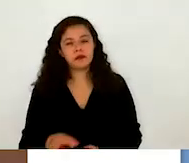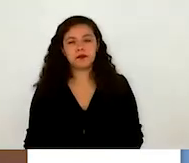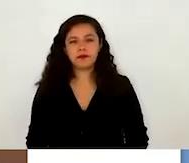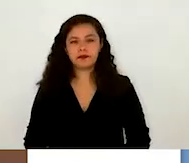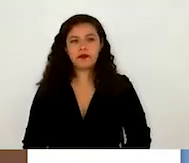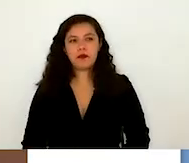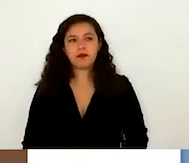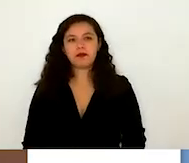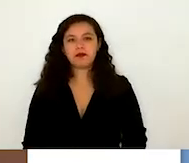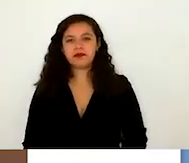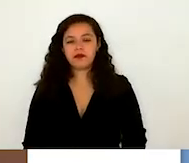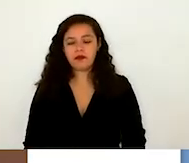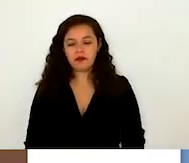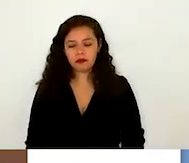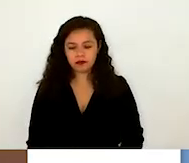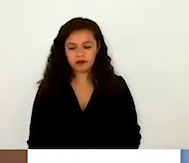tengan